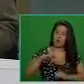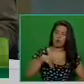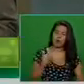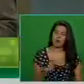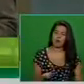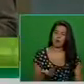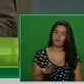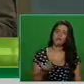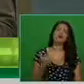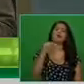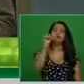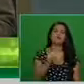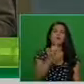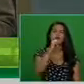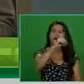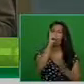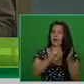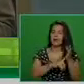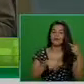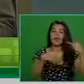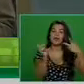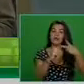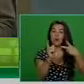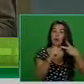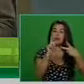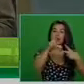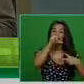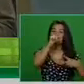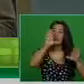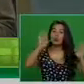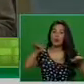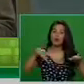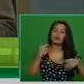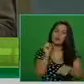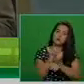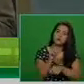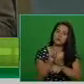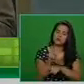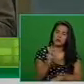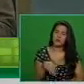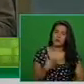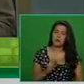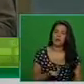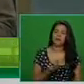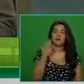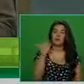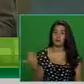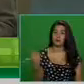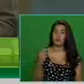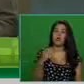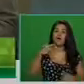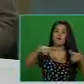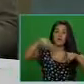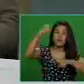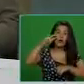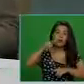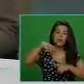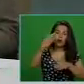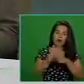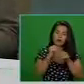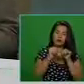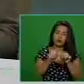www.vive.gov.be, ahí puede conocer todos los detalles. De igual forma, nuestra cuenta en Twitter, a la disposición, arroba Vive Piso Televisión. Vamos a ver este material y a la vuelta venimos con el desarrollo de este